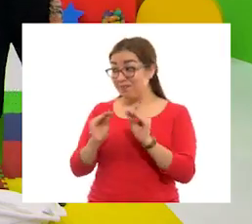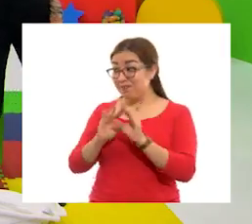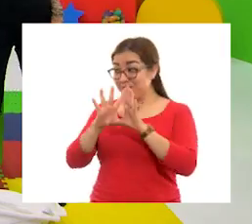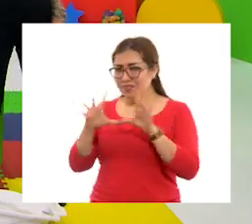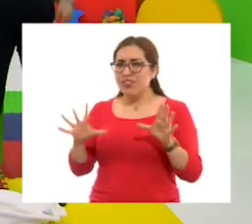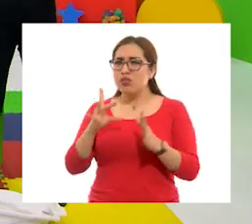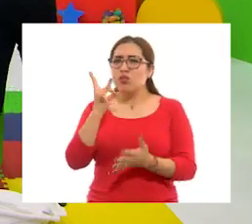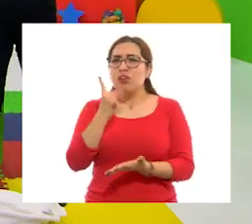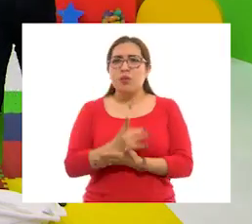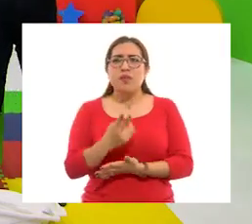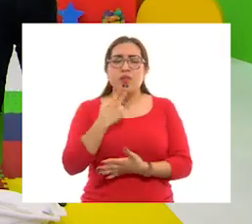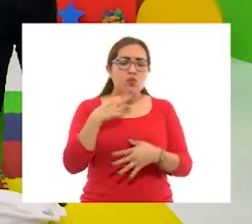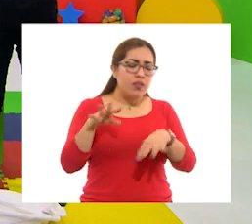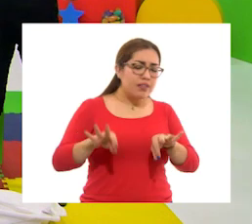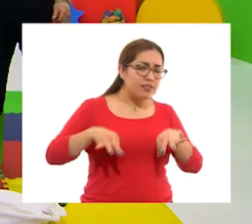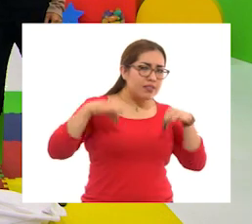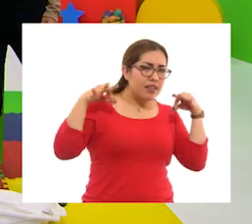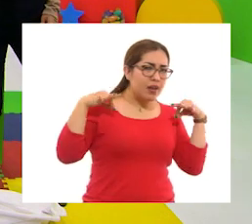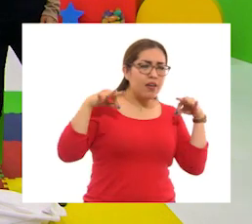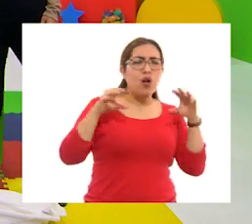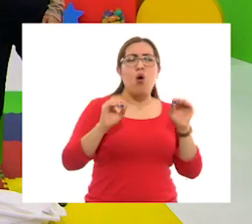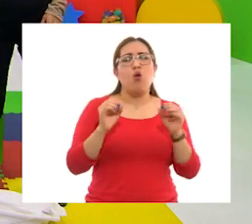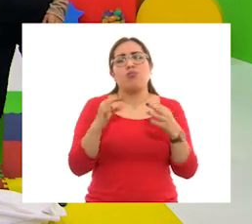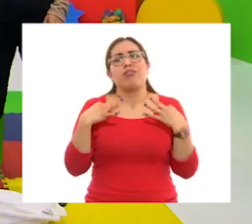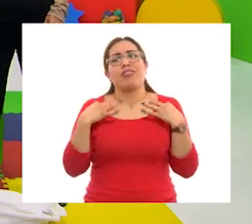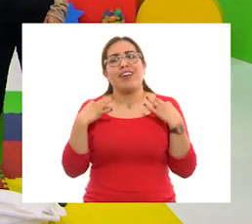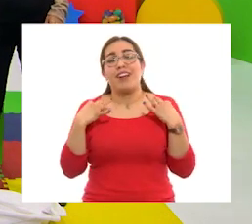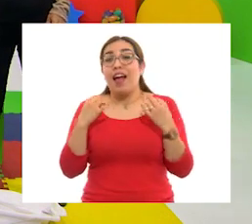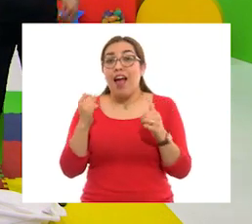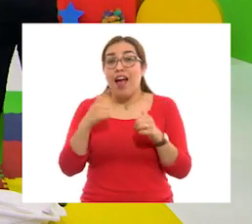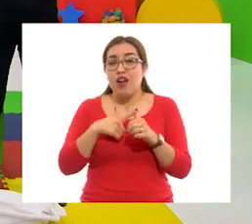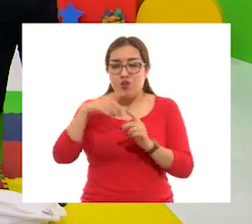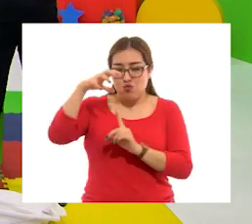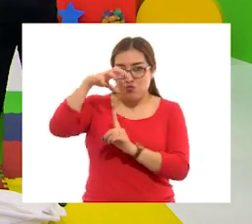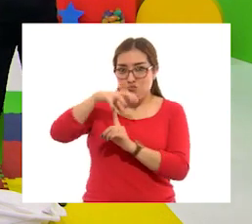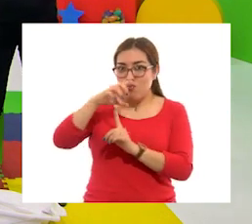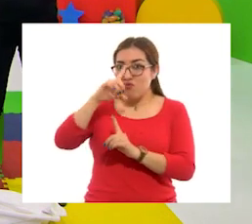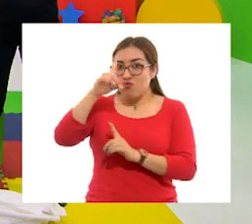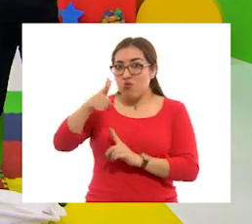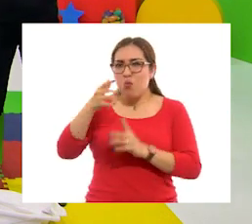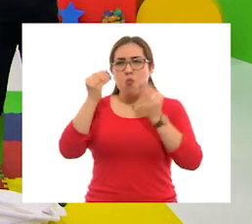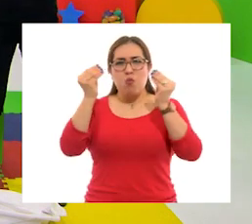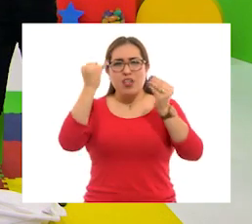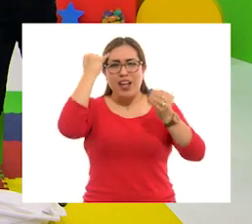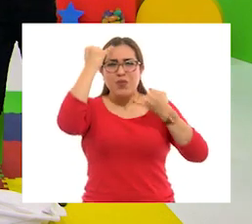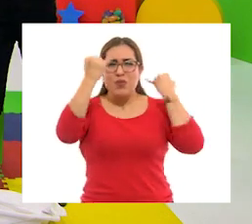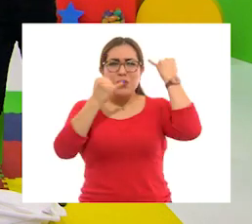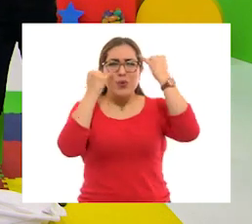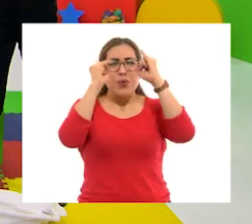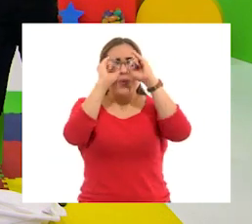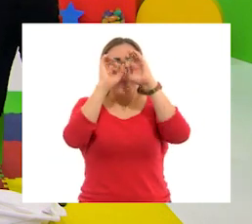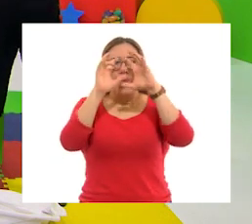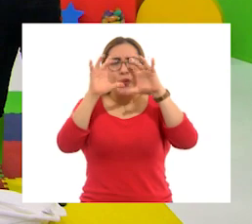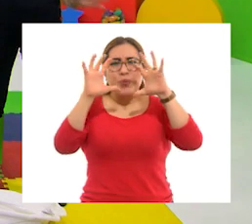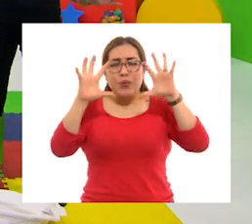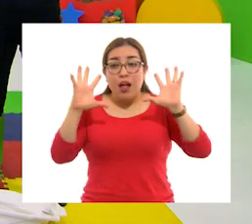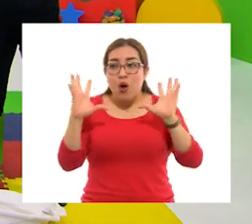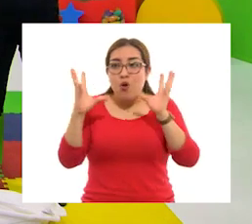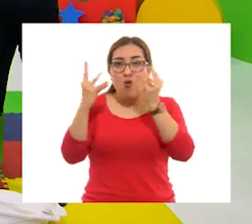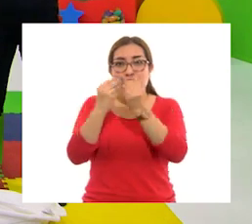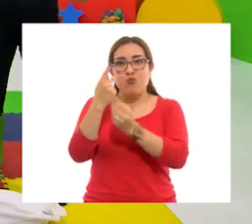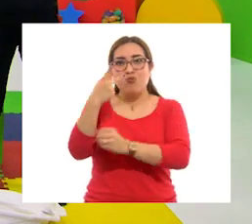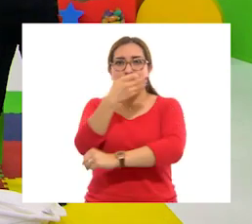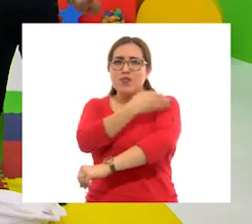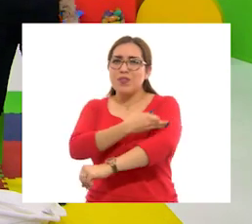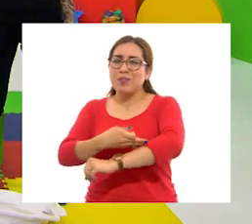solo una sábana o una tela, una lámpara y mucha creatividad e imaginación, pueden pasar juntos momentos muy